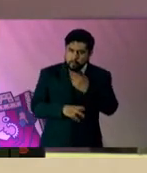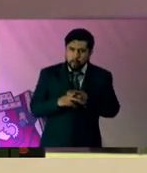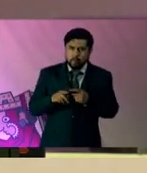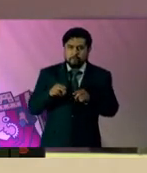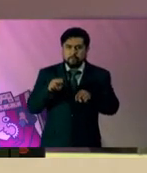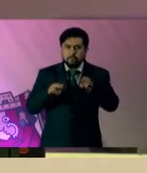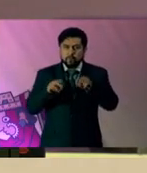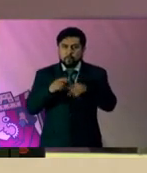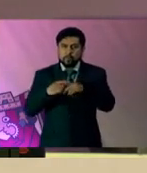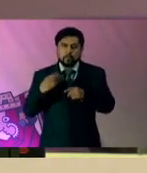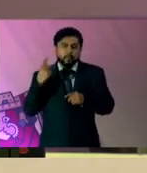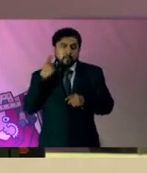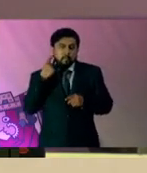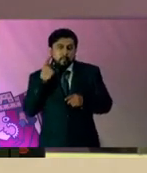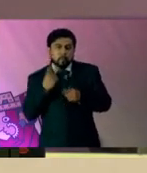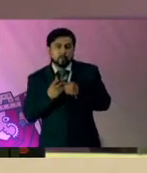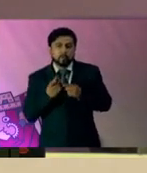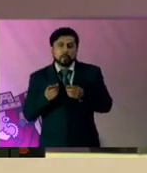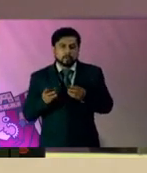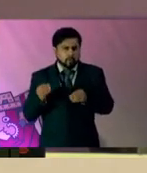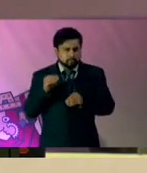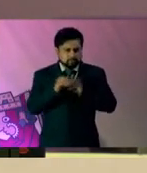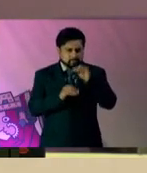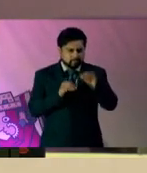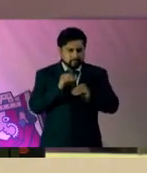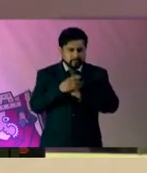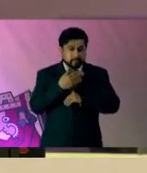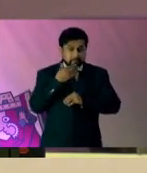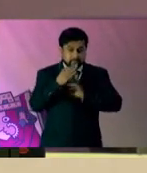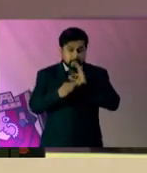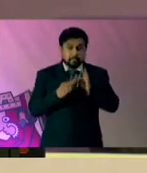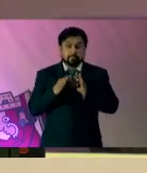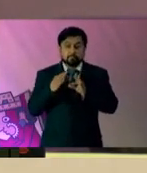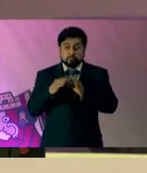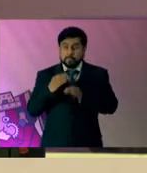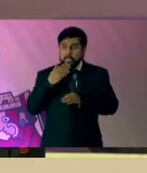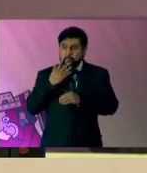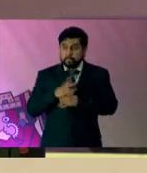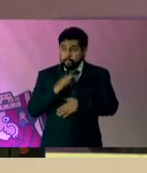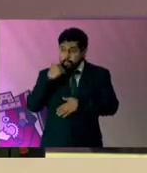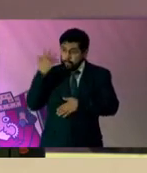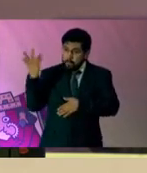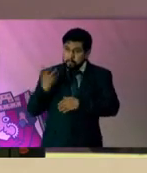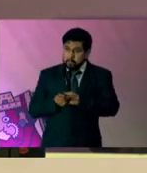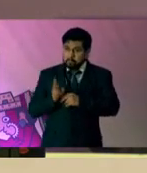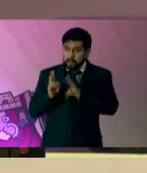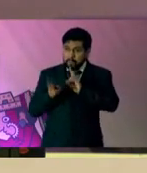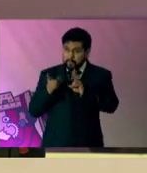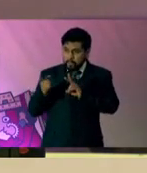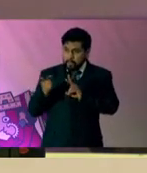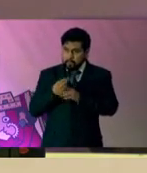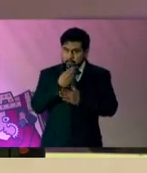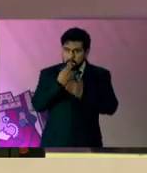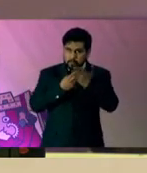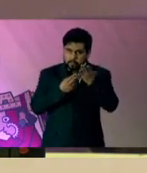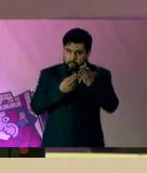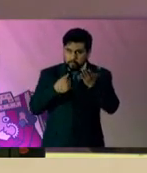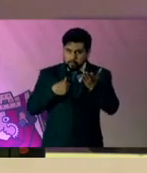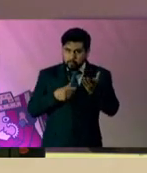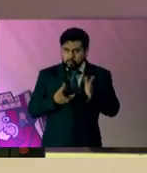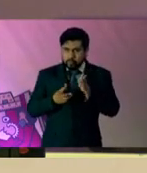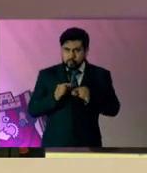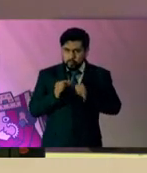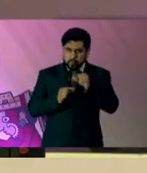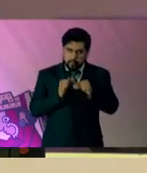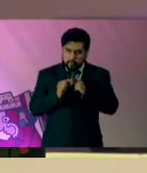nivel humano entrañable de las últimas horas de zapata siquiera platicarnos un poquito de los dibujos para irnos moviendo en